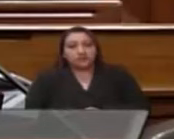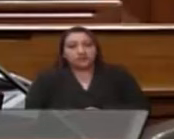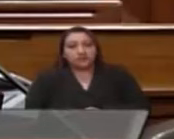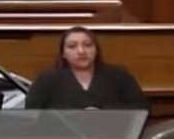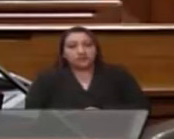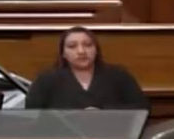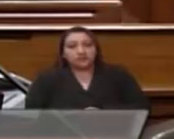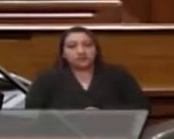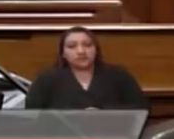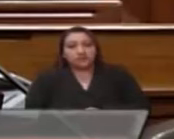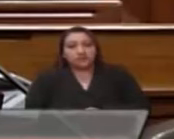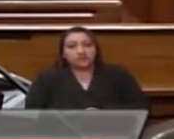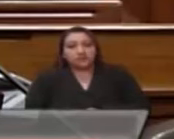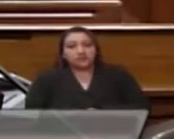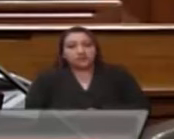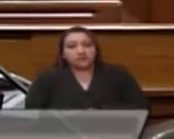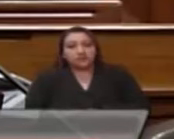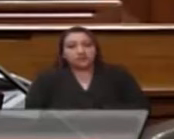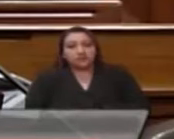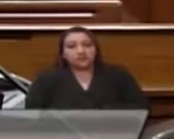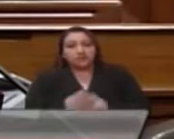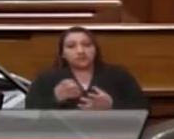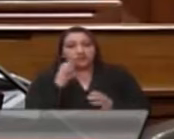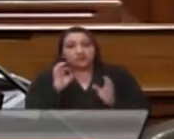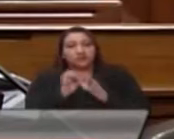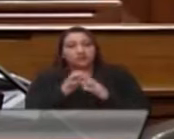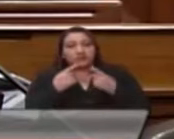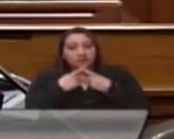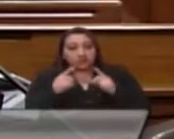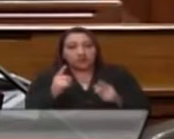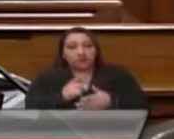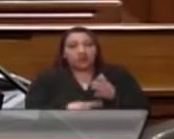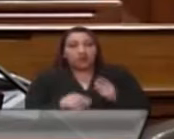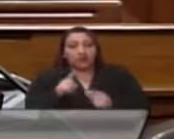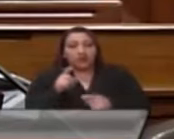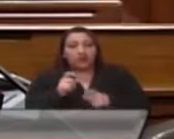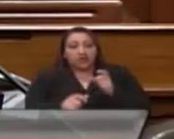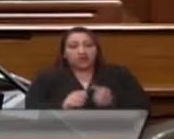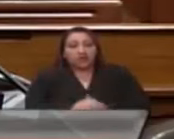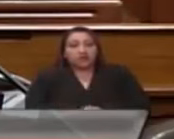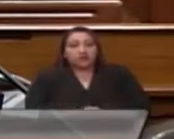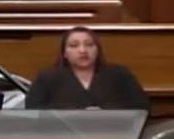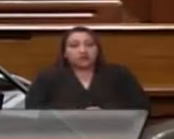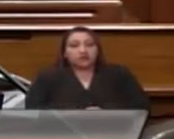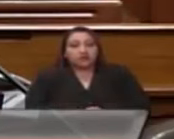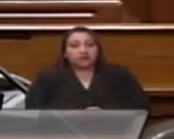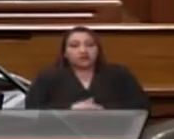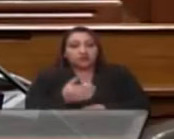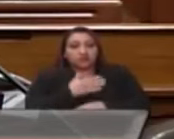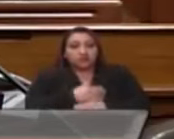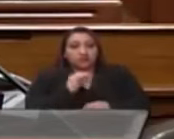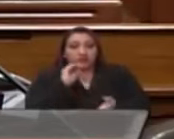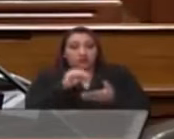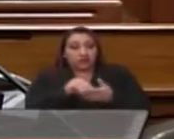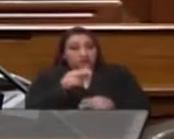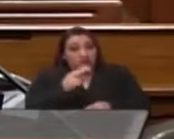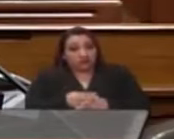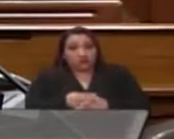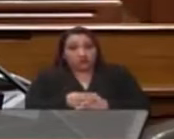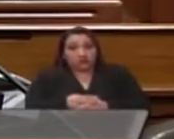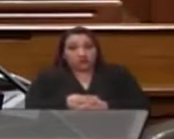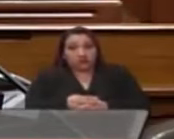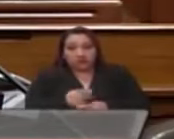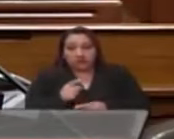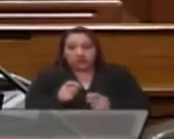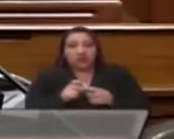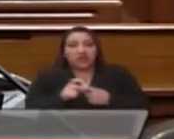Queremos, por ejemplo, anunciar que una de las personas que ha sido mencionada y